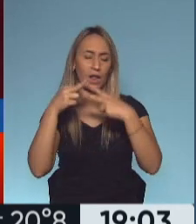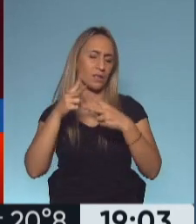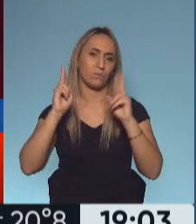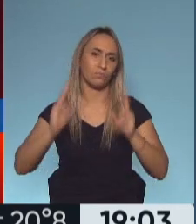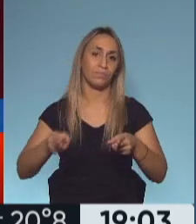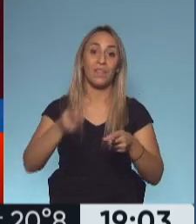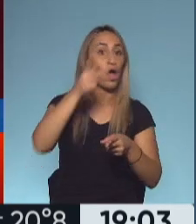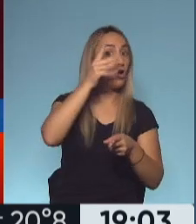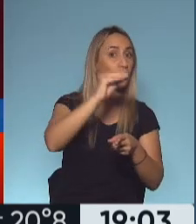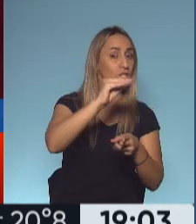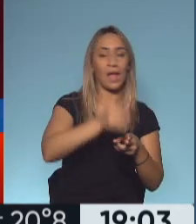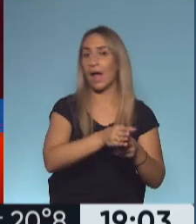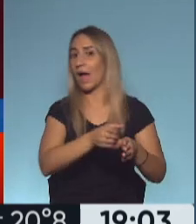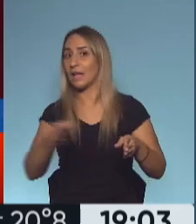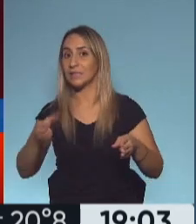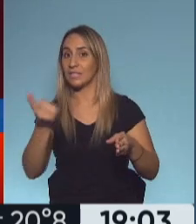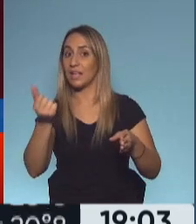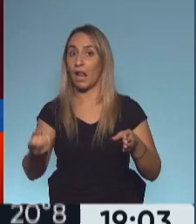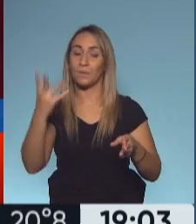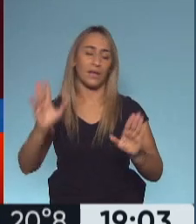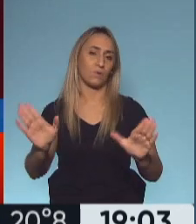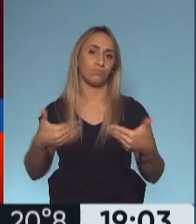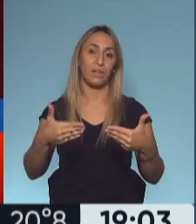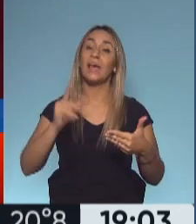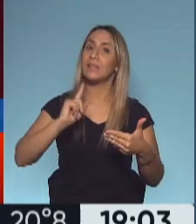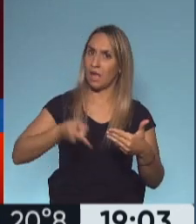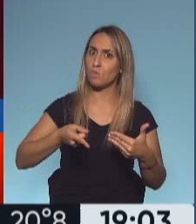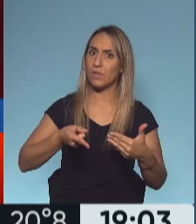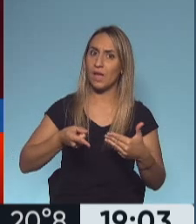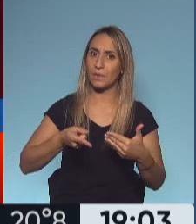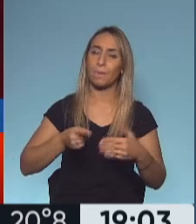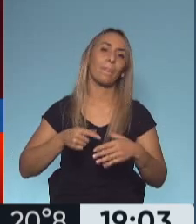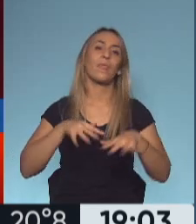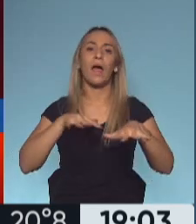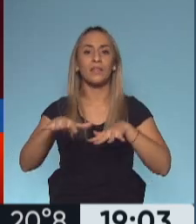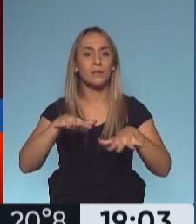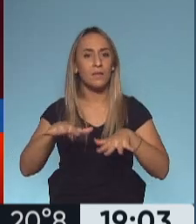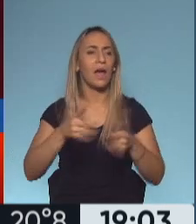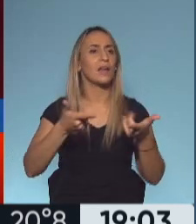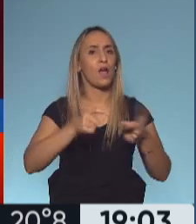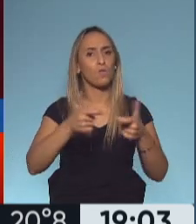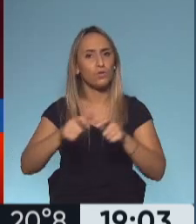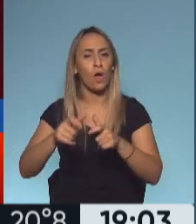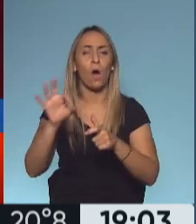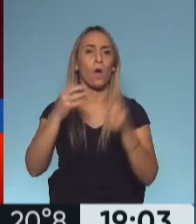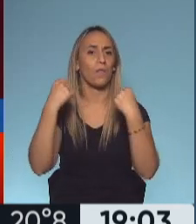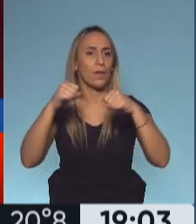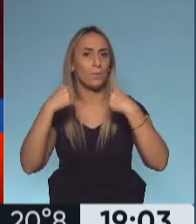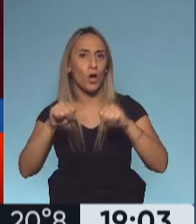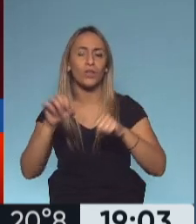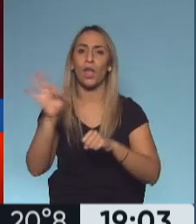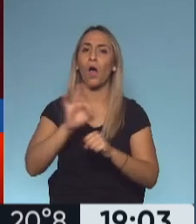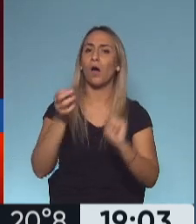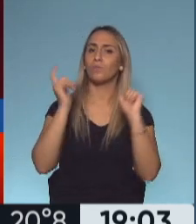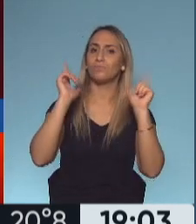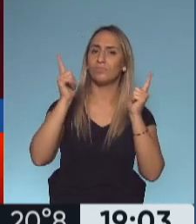20 hasta las 6 de la mañana. Y también se suspenderían las actividades sociales, deportivas,